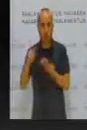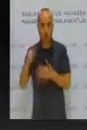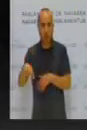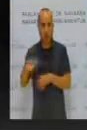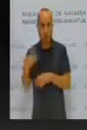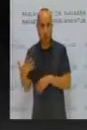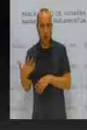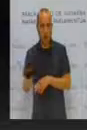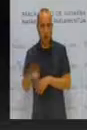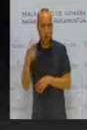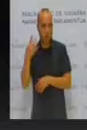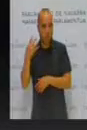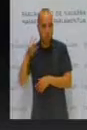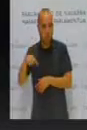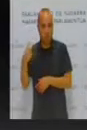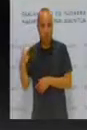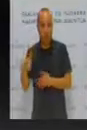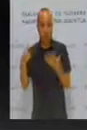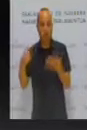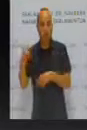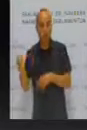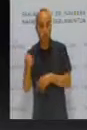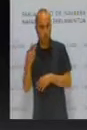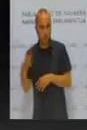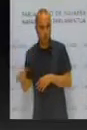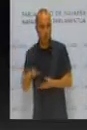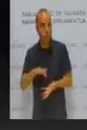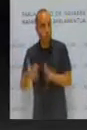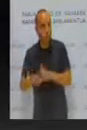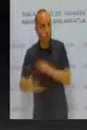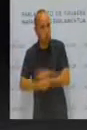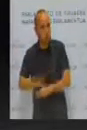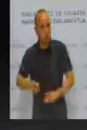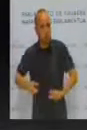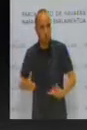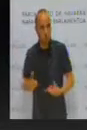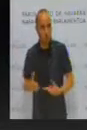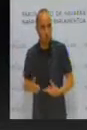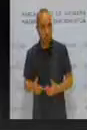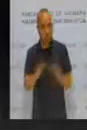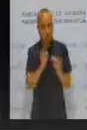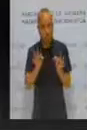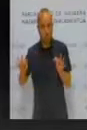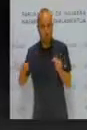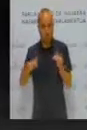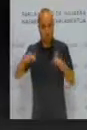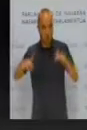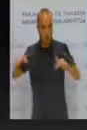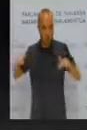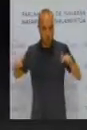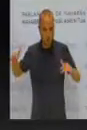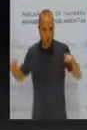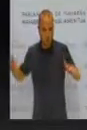6 millones de euros ejecutados. Prácticamente lo mismo en todos esos años, tanto los de la